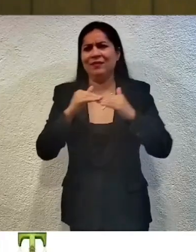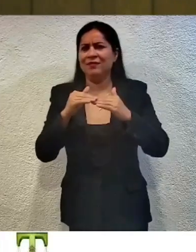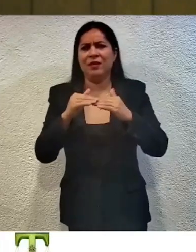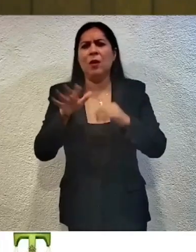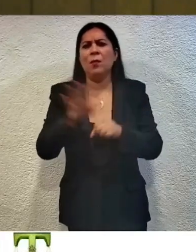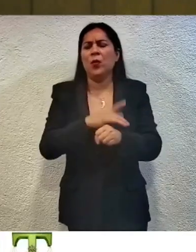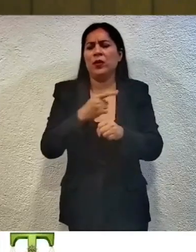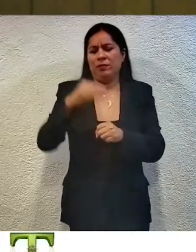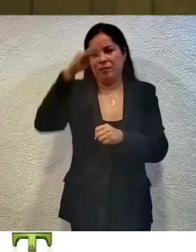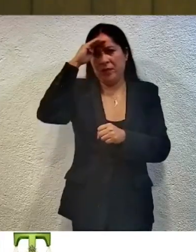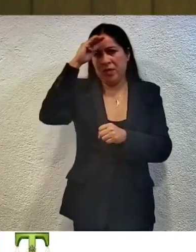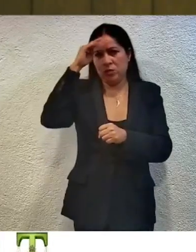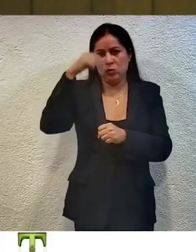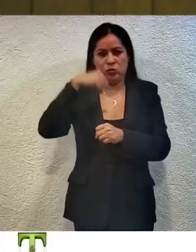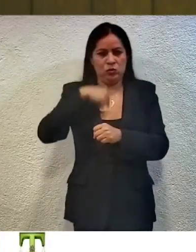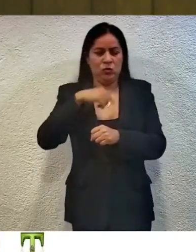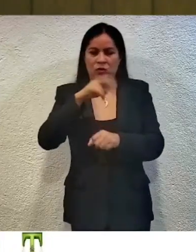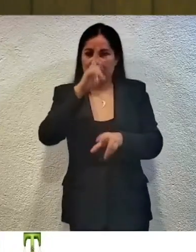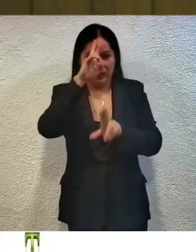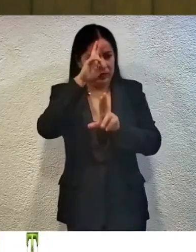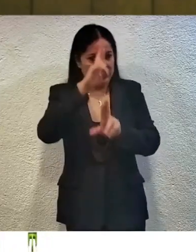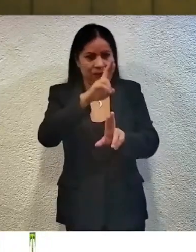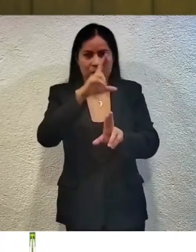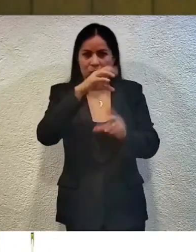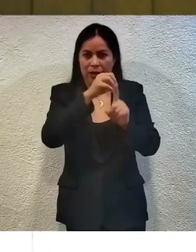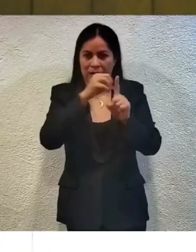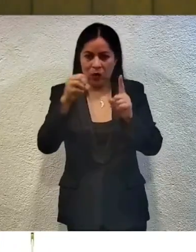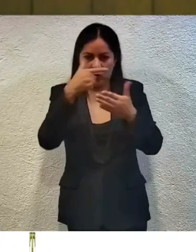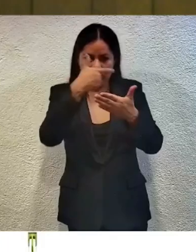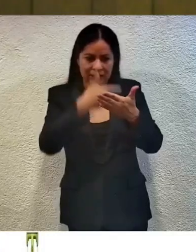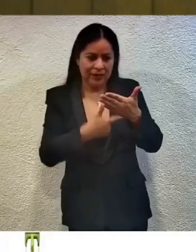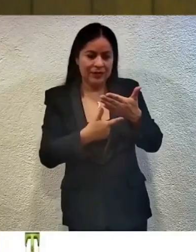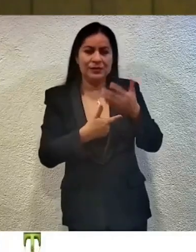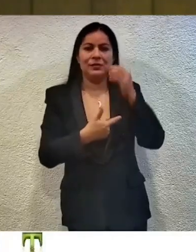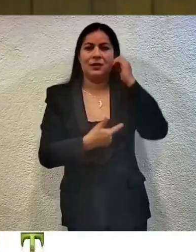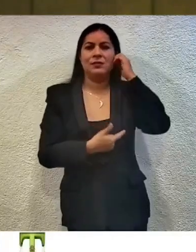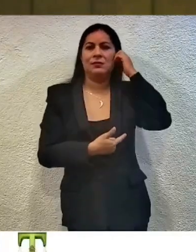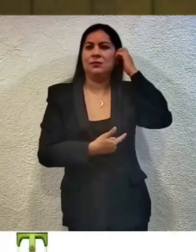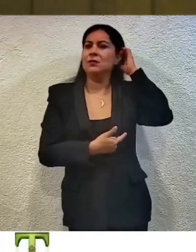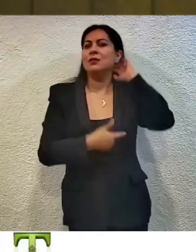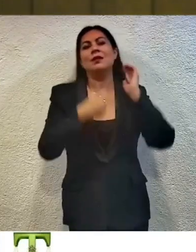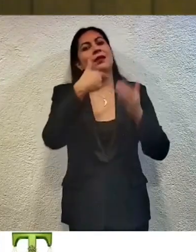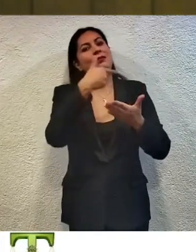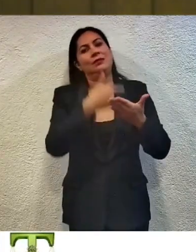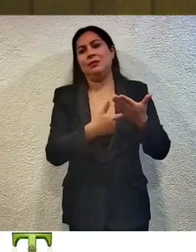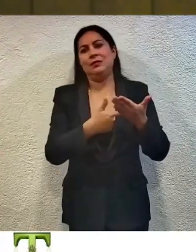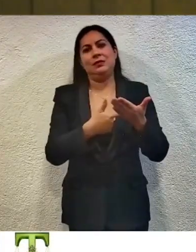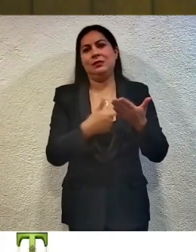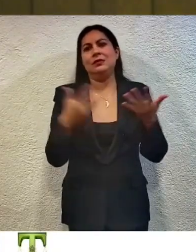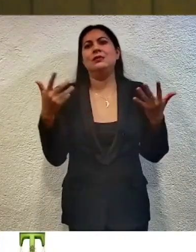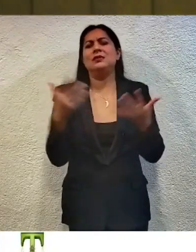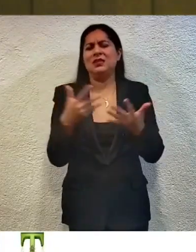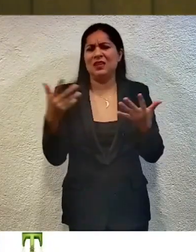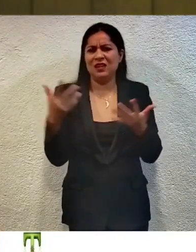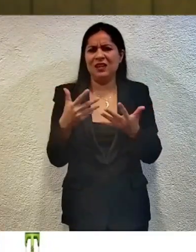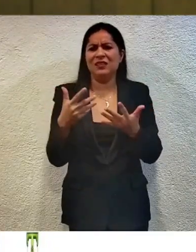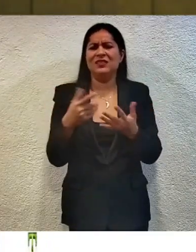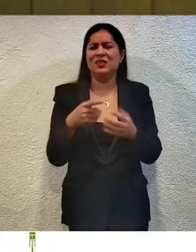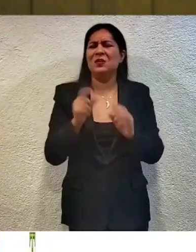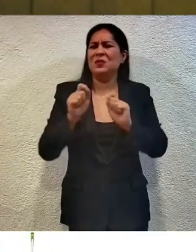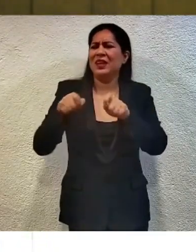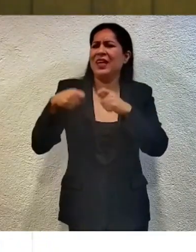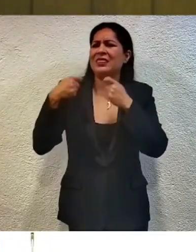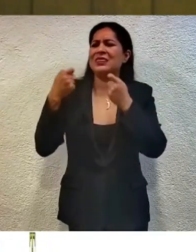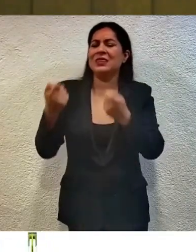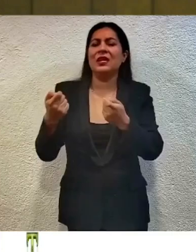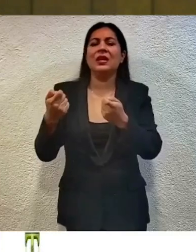porque considero que no se respeta el orden de prelación de las listas y se realiza una